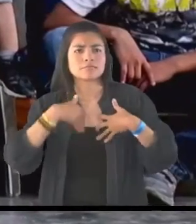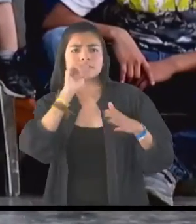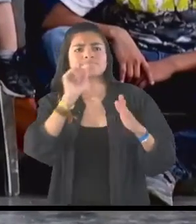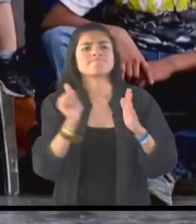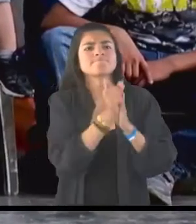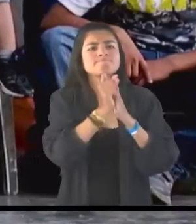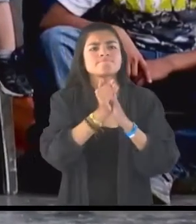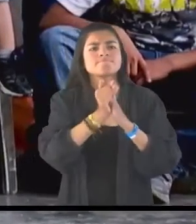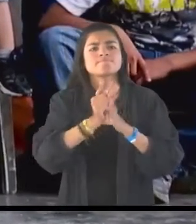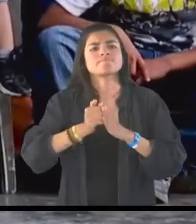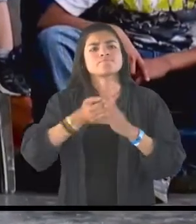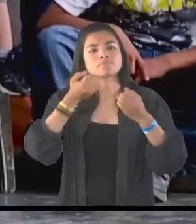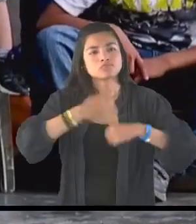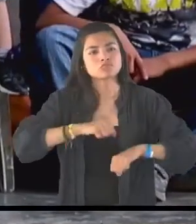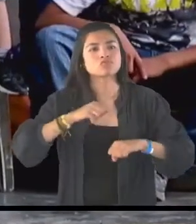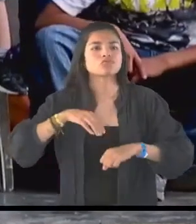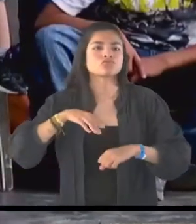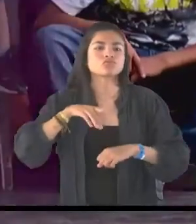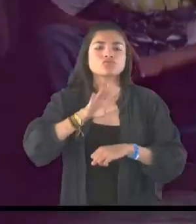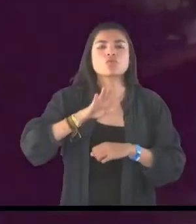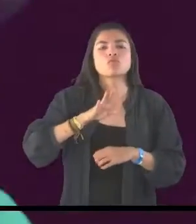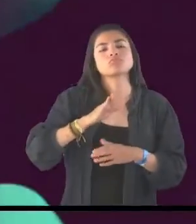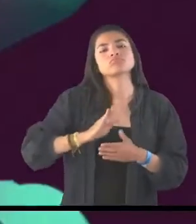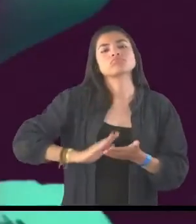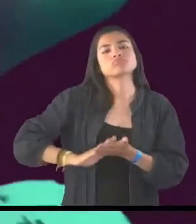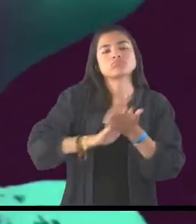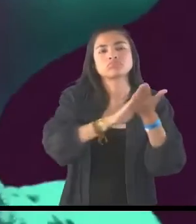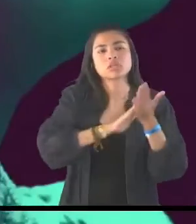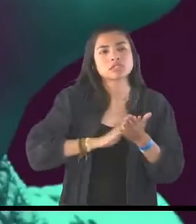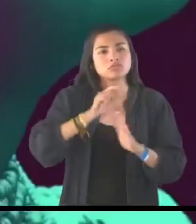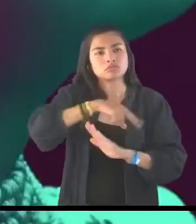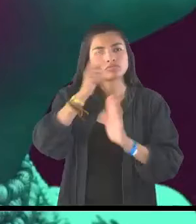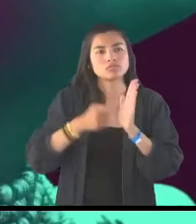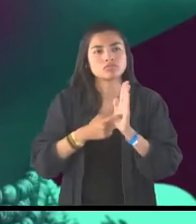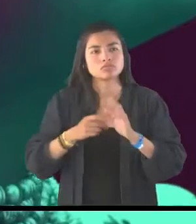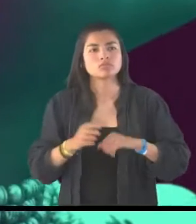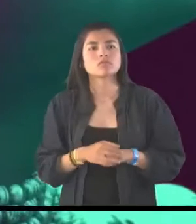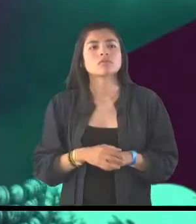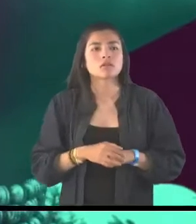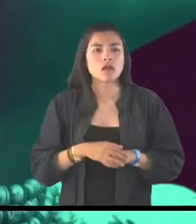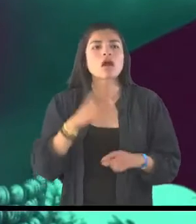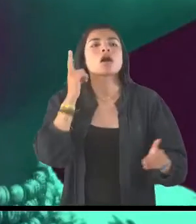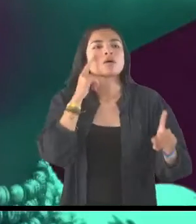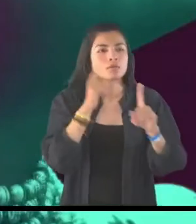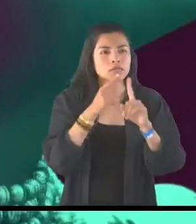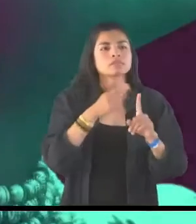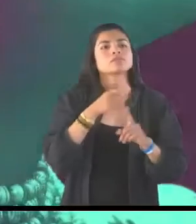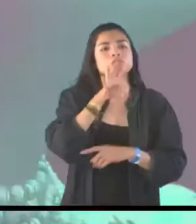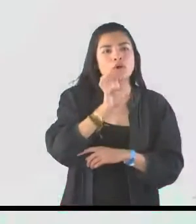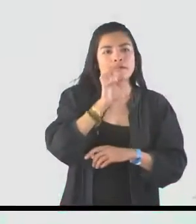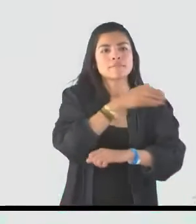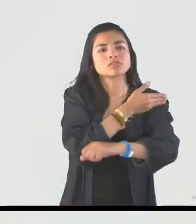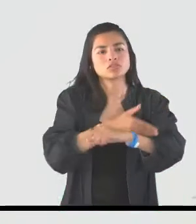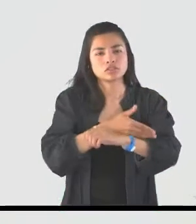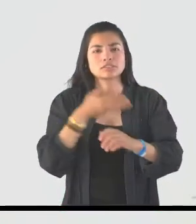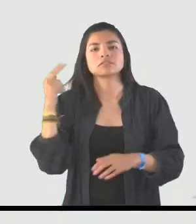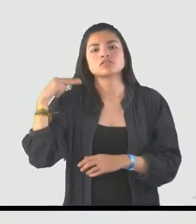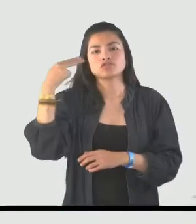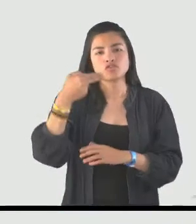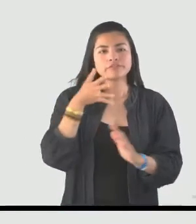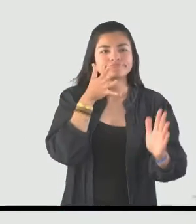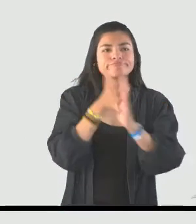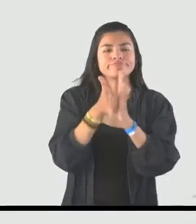avanzan hacia su reparación integral. Por las víctimas, 9 millones de historias para no repetir.